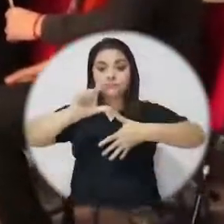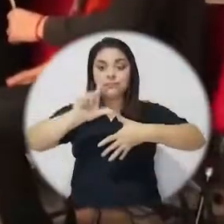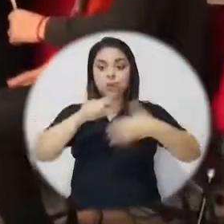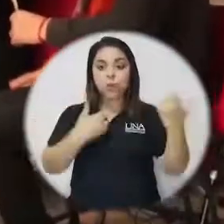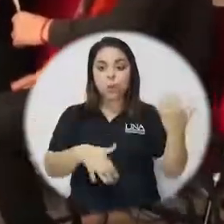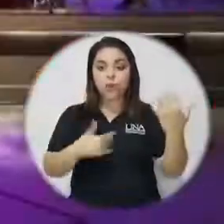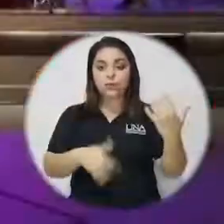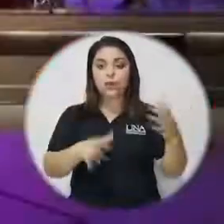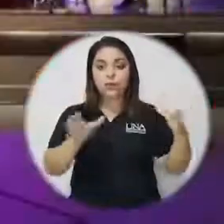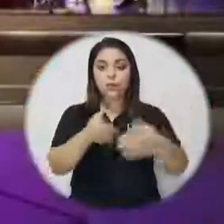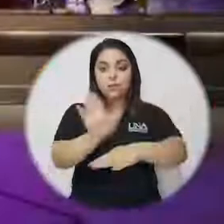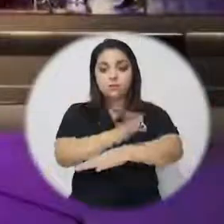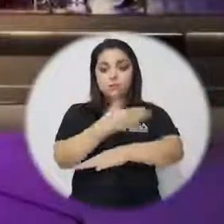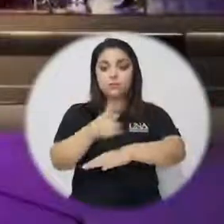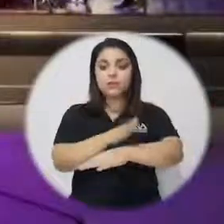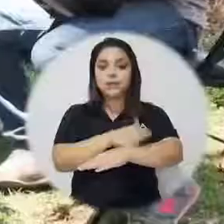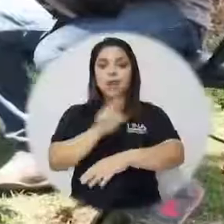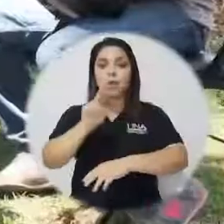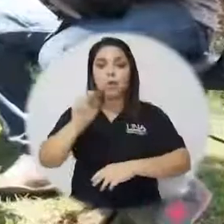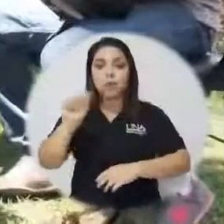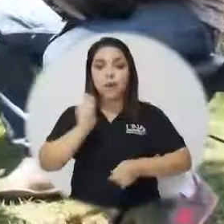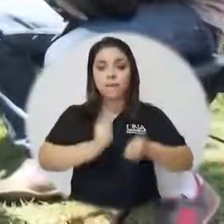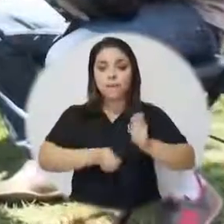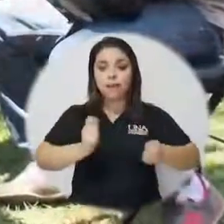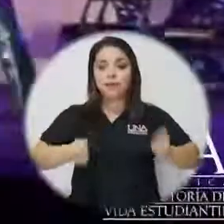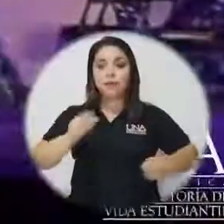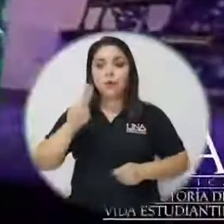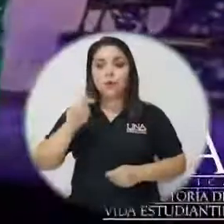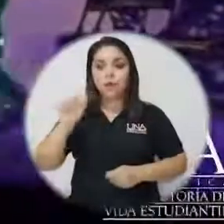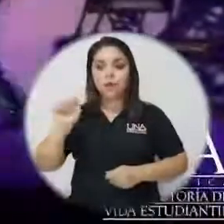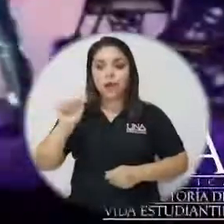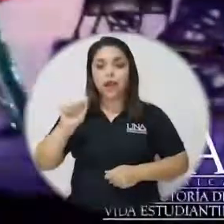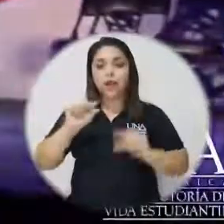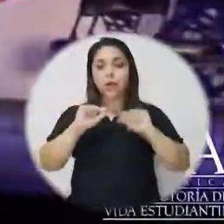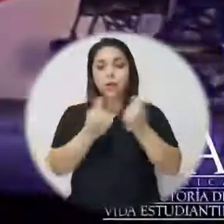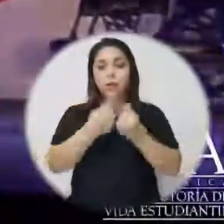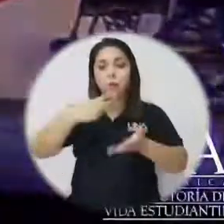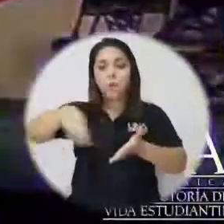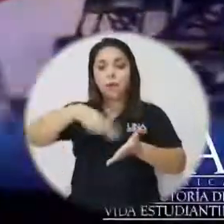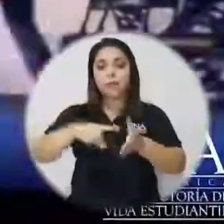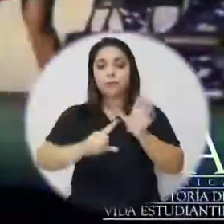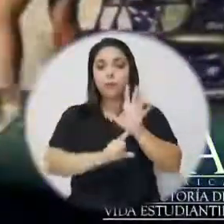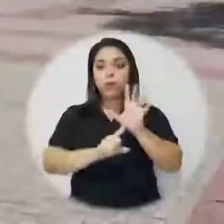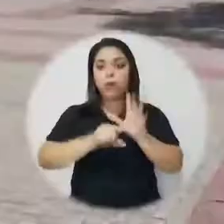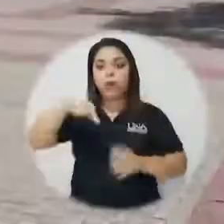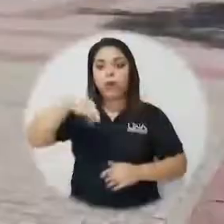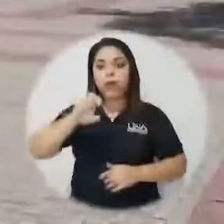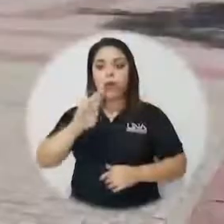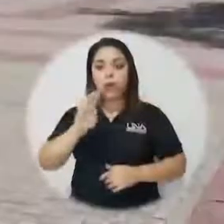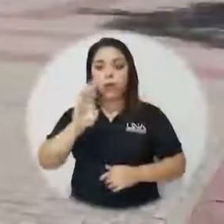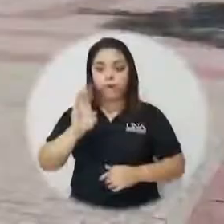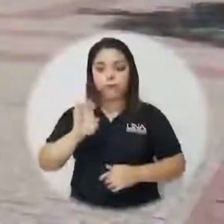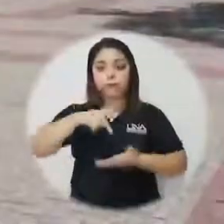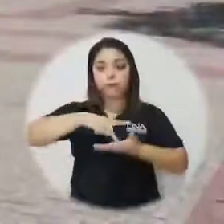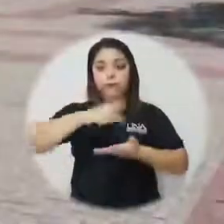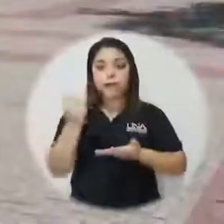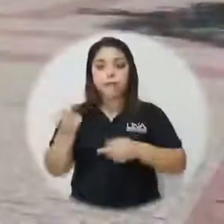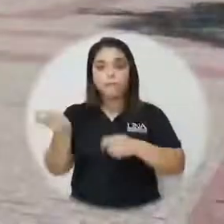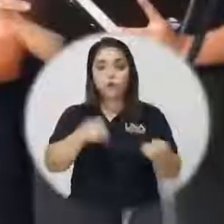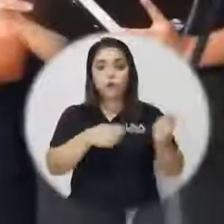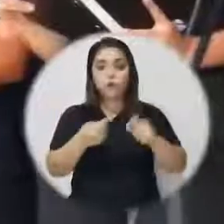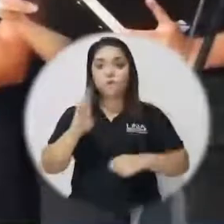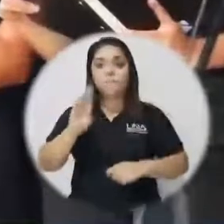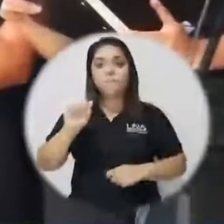Latinoamericana de Cuerdas, la Rondalla Una, la Marimba Una, el grupo de bailes populares Querube, el ballet folclórico